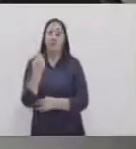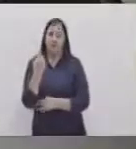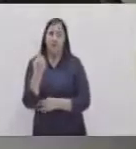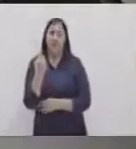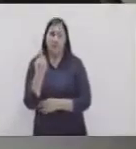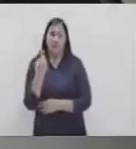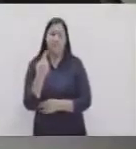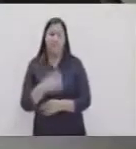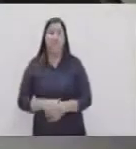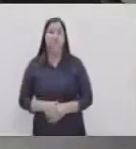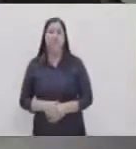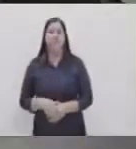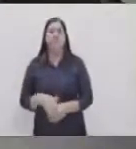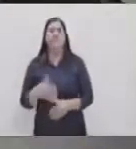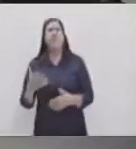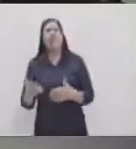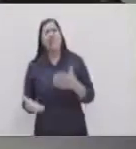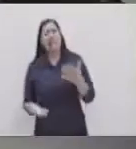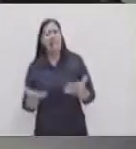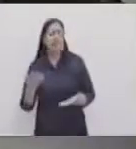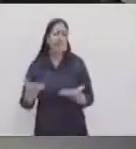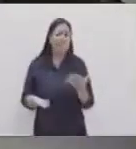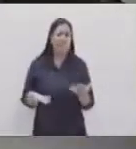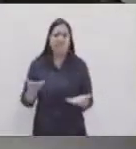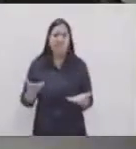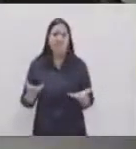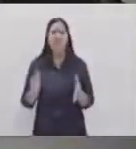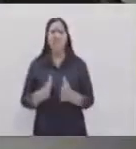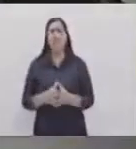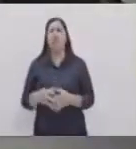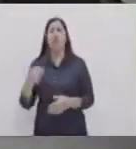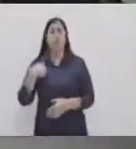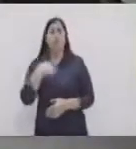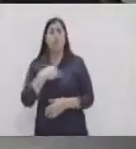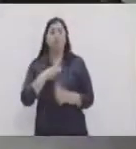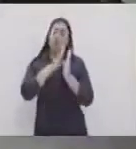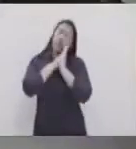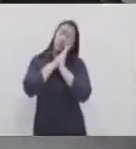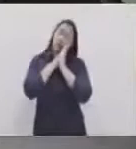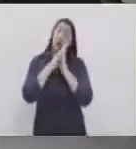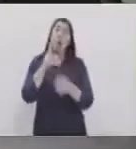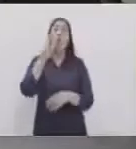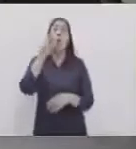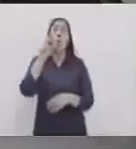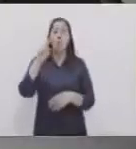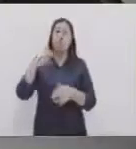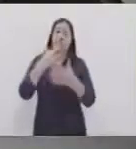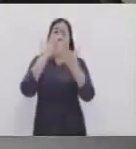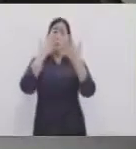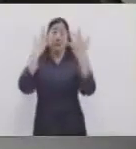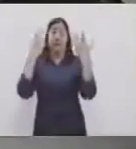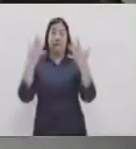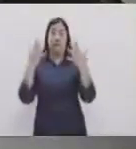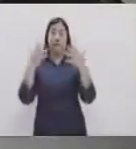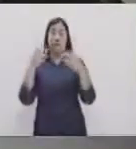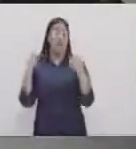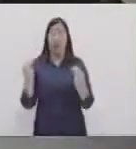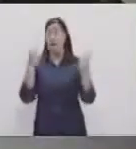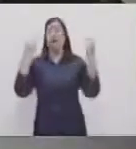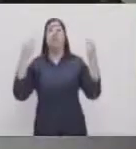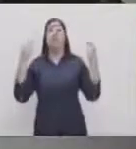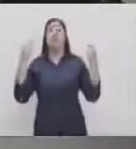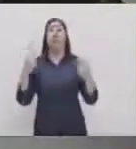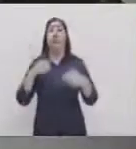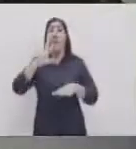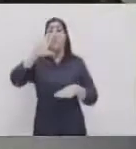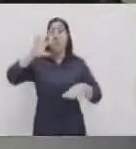colación. Casi siempre ocurre, nos dormimos ya tarde, 1 de la mañana, y a las 7 de la mañana o